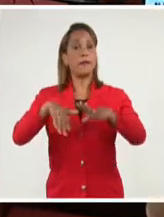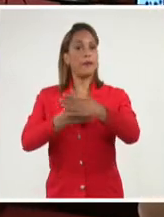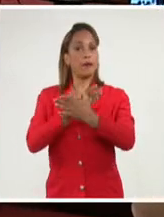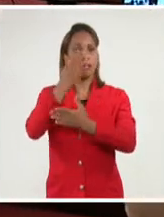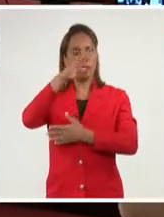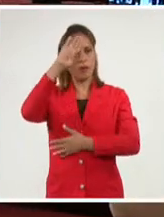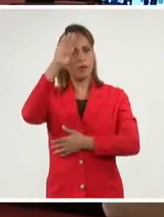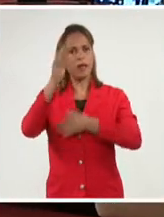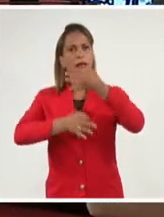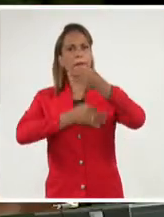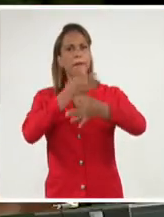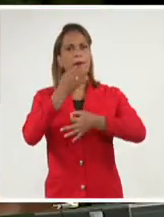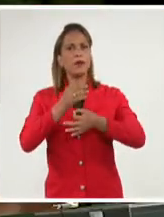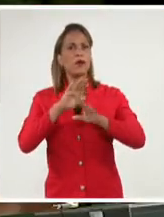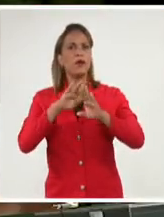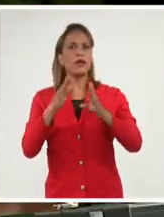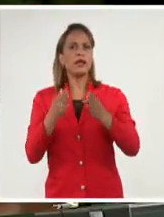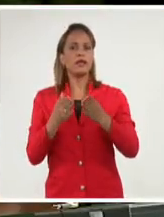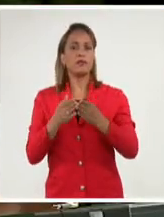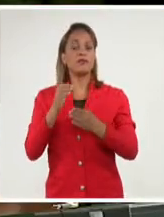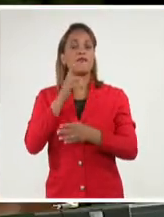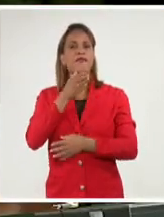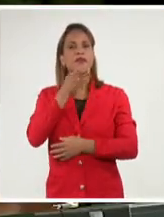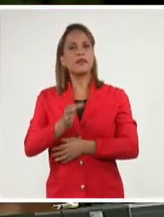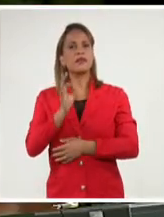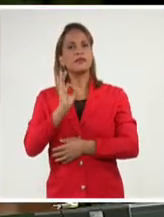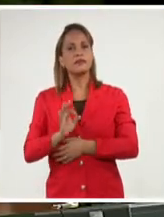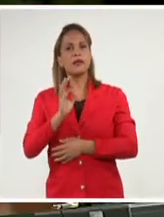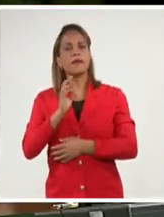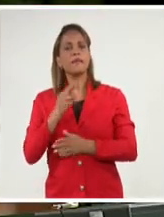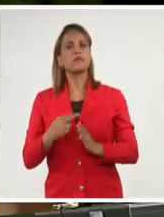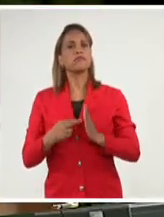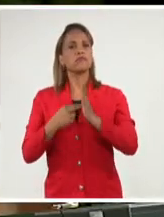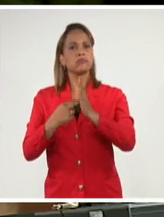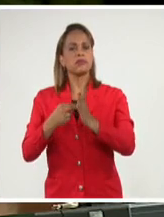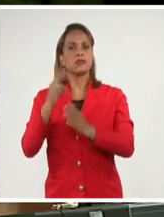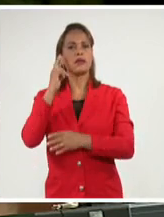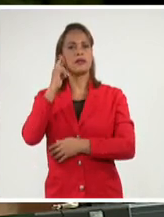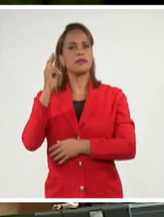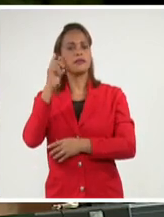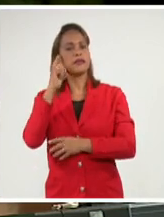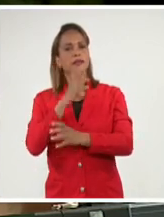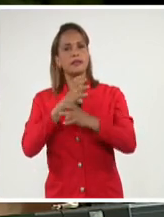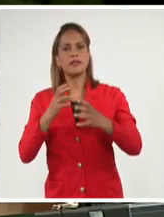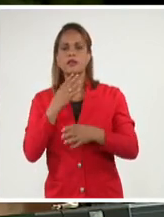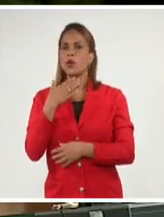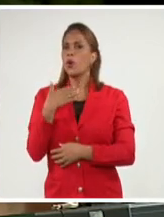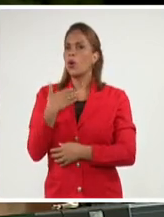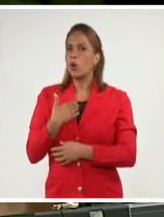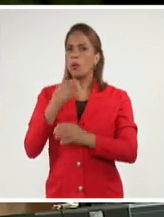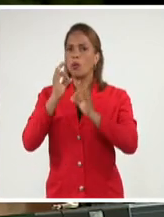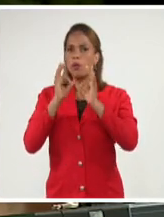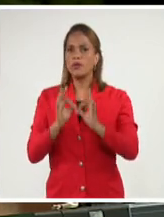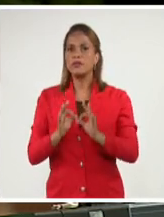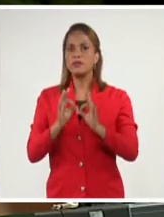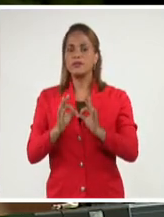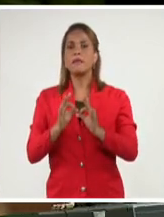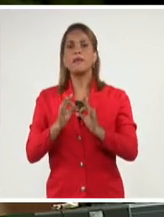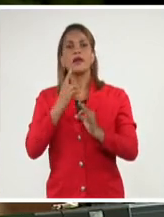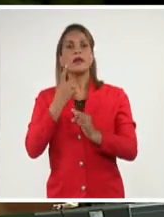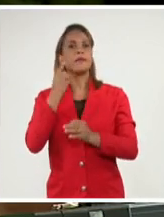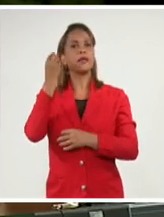aproximación del comandante en jefe a las ciencias y la comunicación y cómo se hace necesario acudir al arsenal de